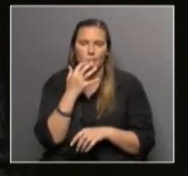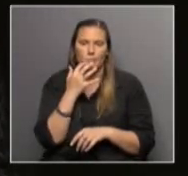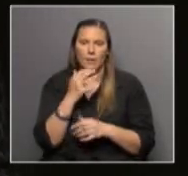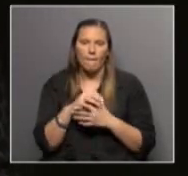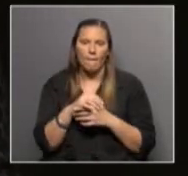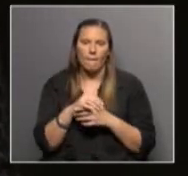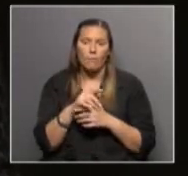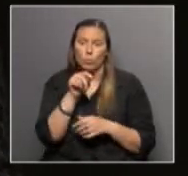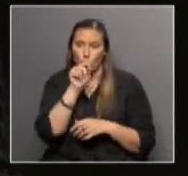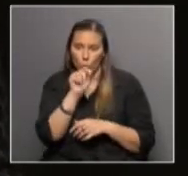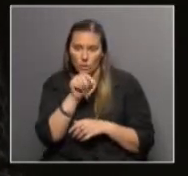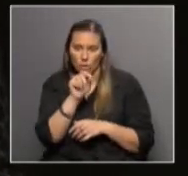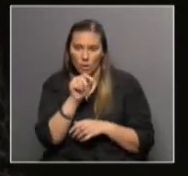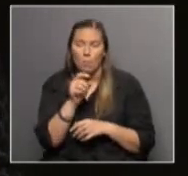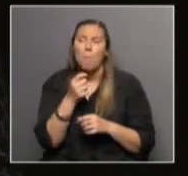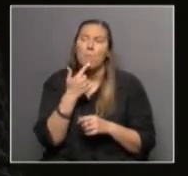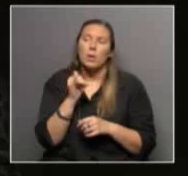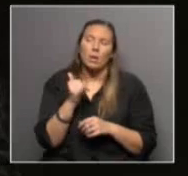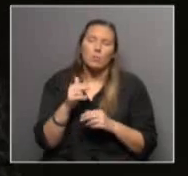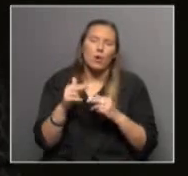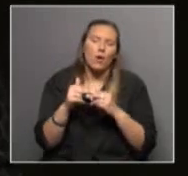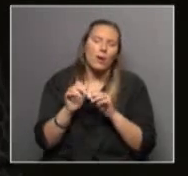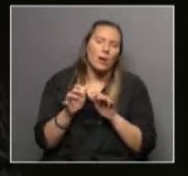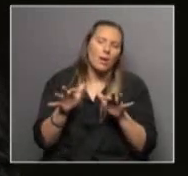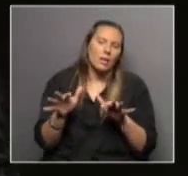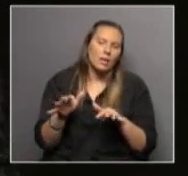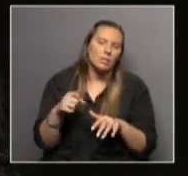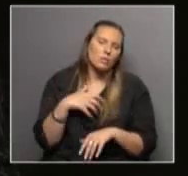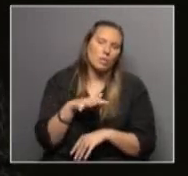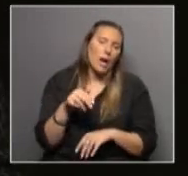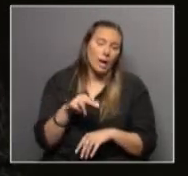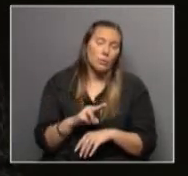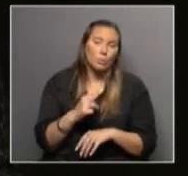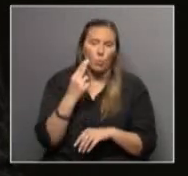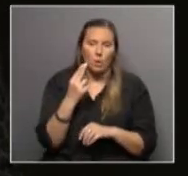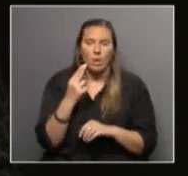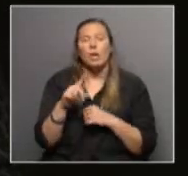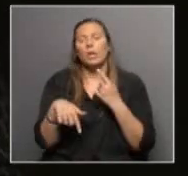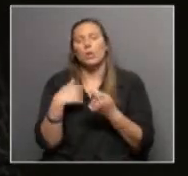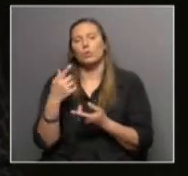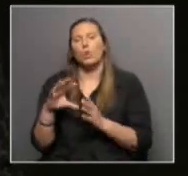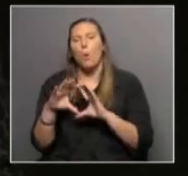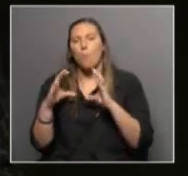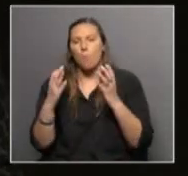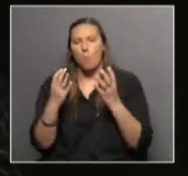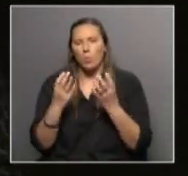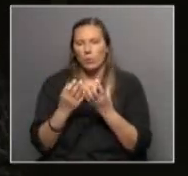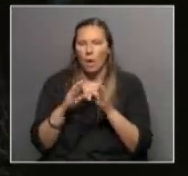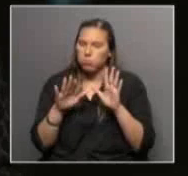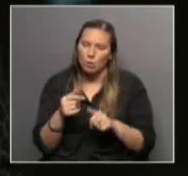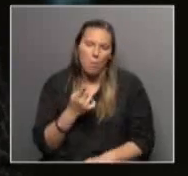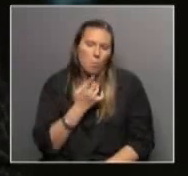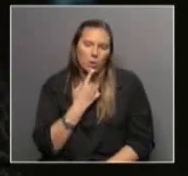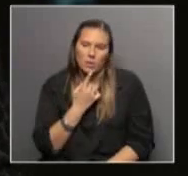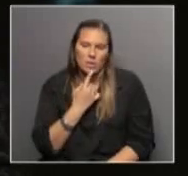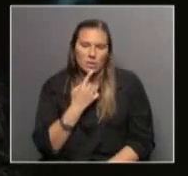twitter por ejemplo que es en general la red social en uruguay y en otras partes del mundo eminentemente política' es